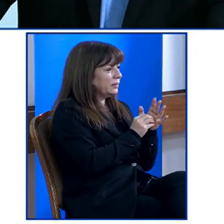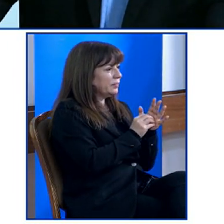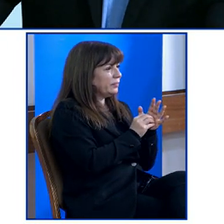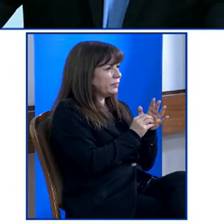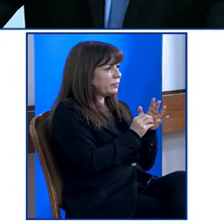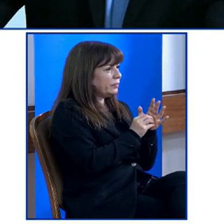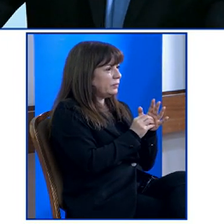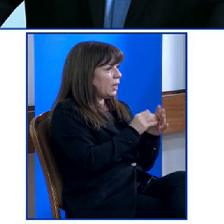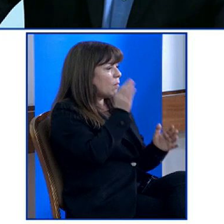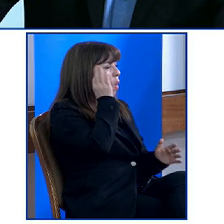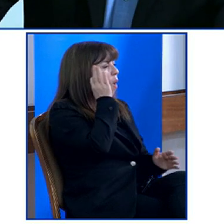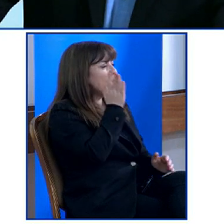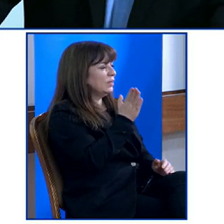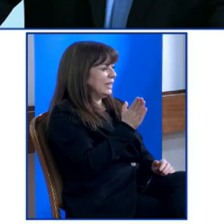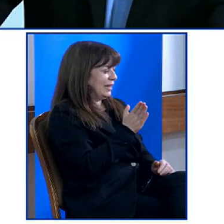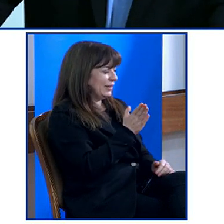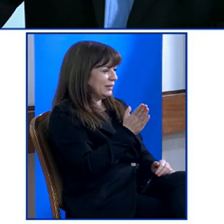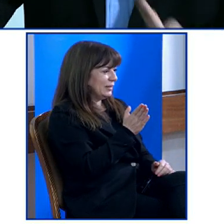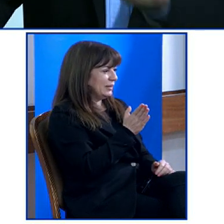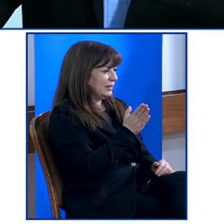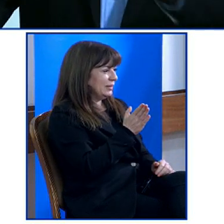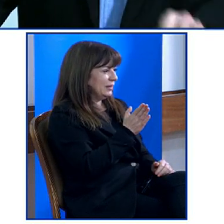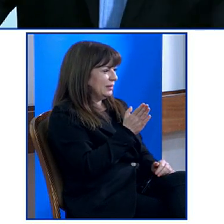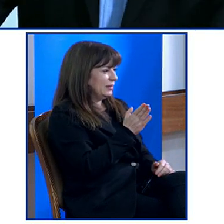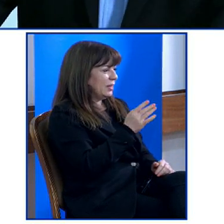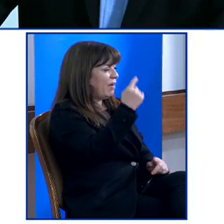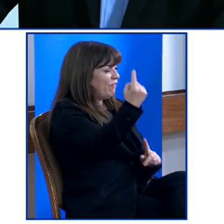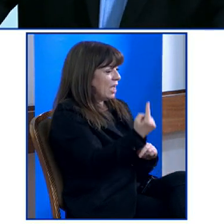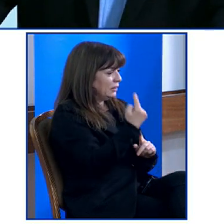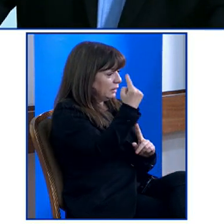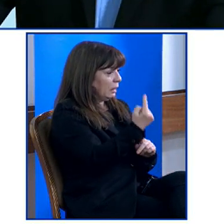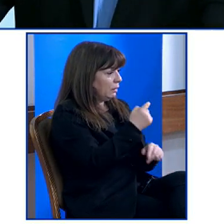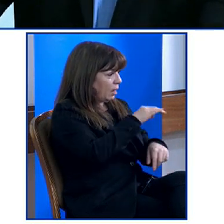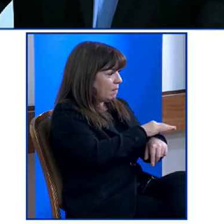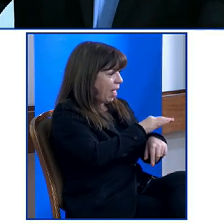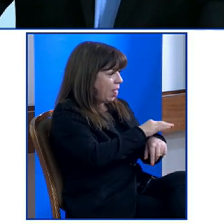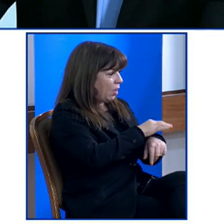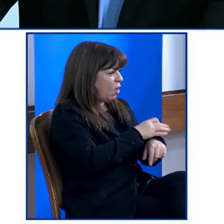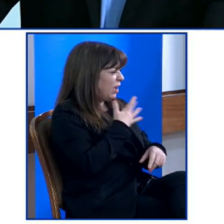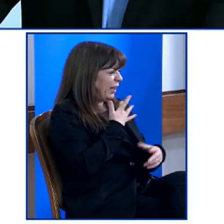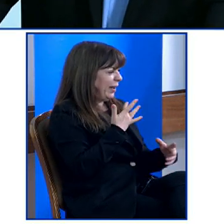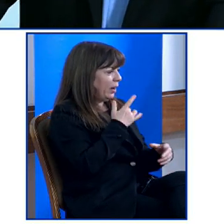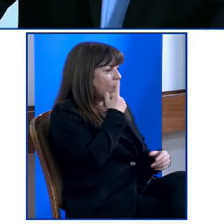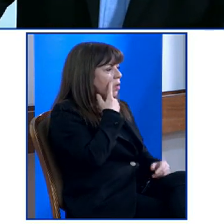en mujeres, en el caso de las visitas por todas las causas, que hombres,